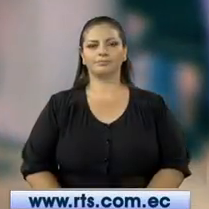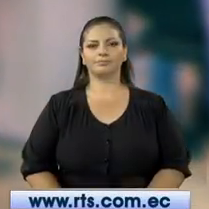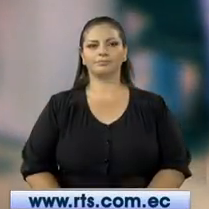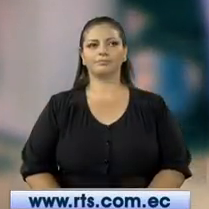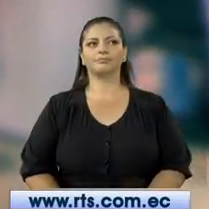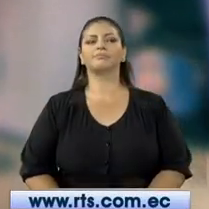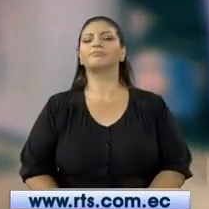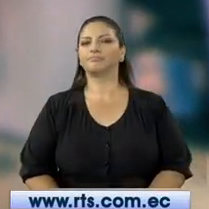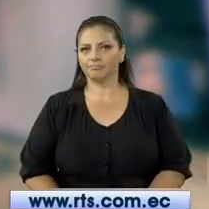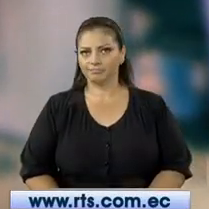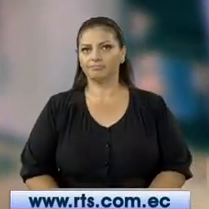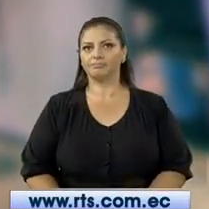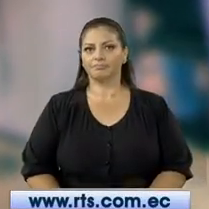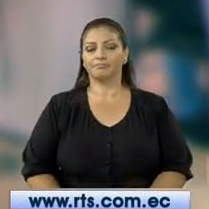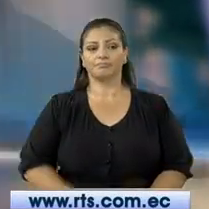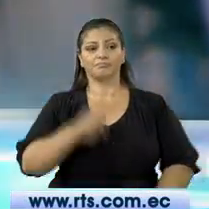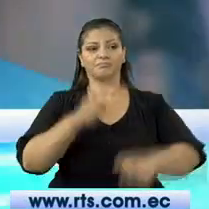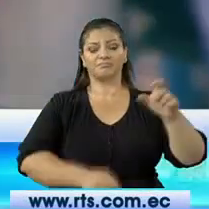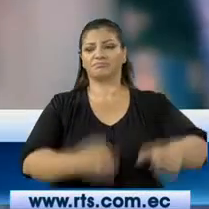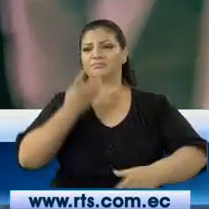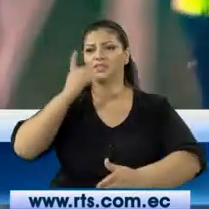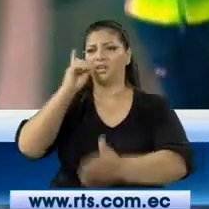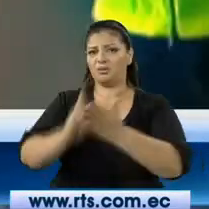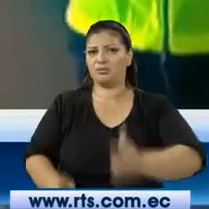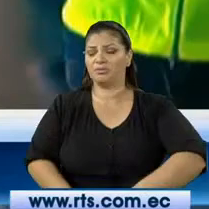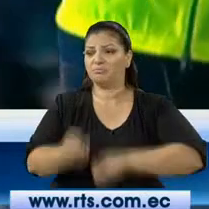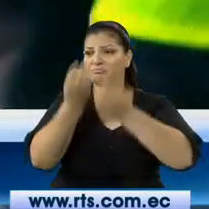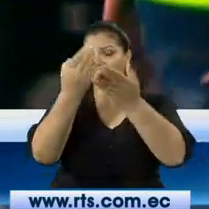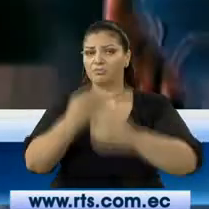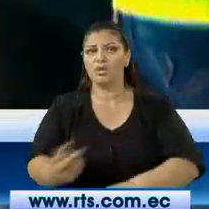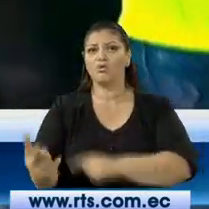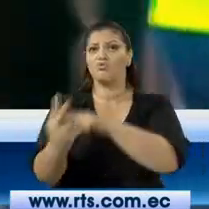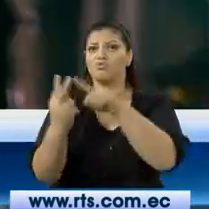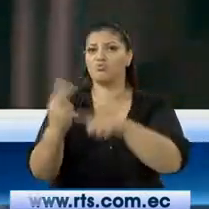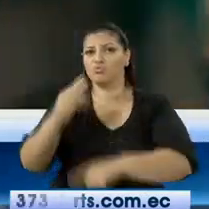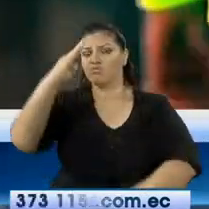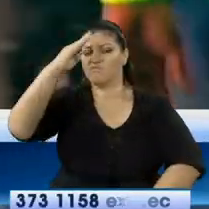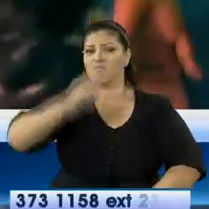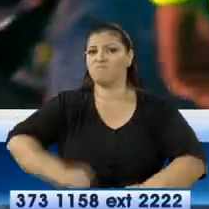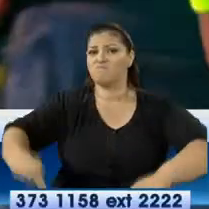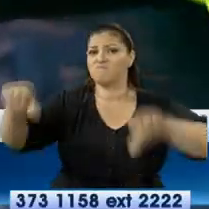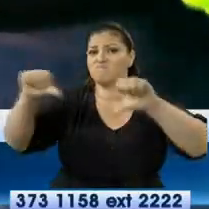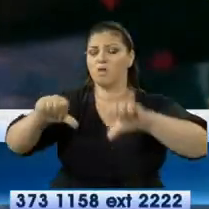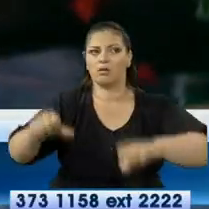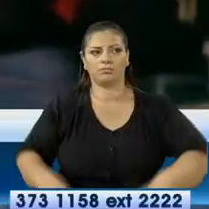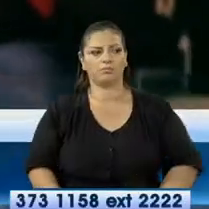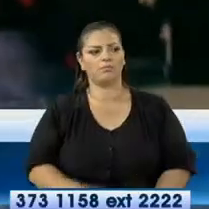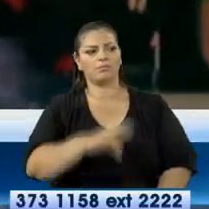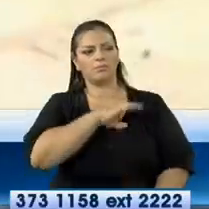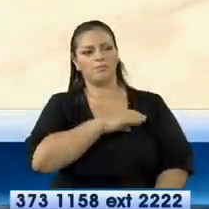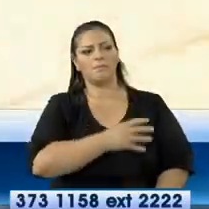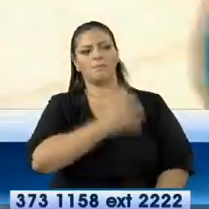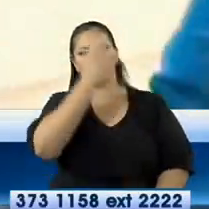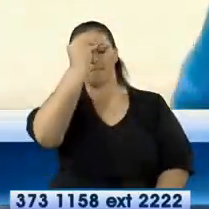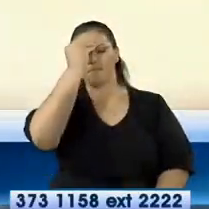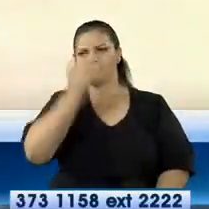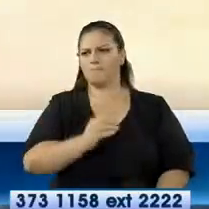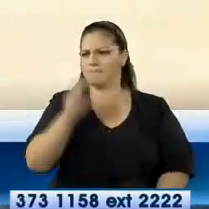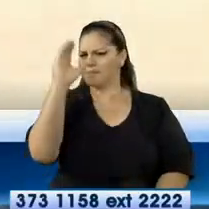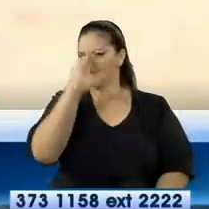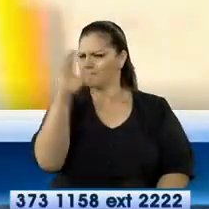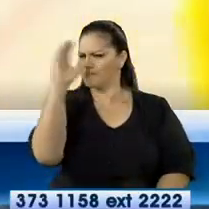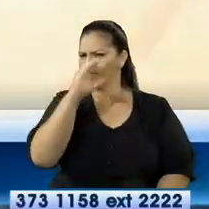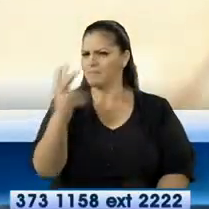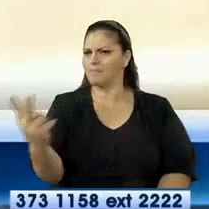Tras denuncias de varios afectados, operaciones básicas de inteligencia de la Policía Judicial permitieron la captura de dos sujetos acusados